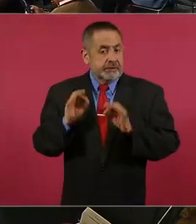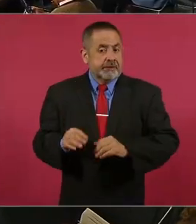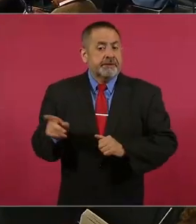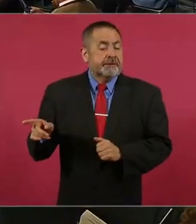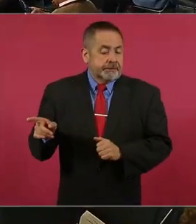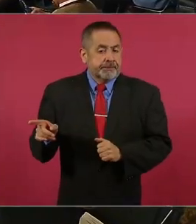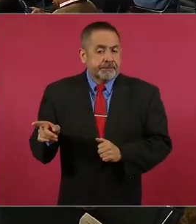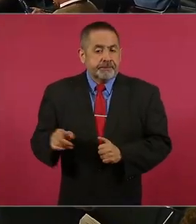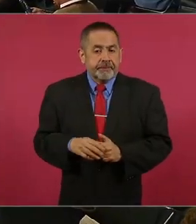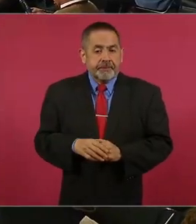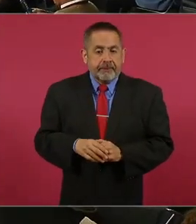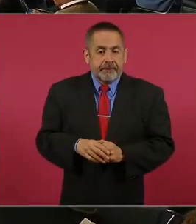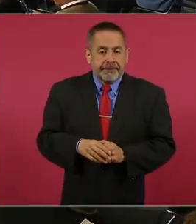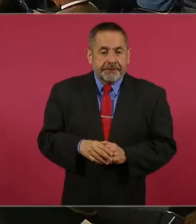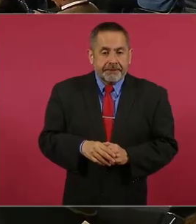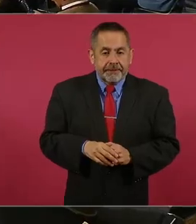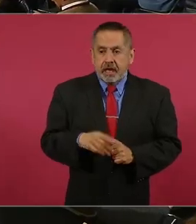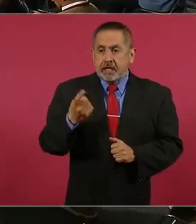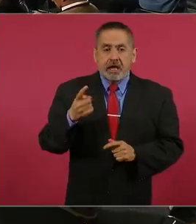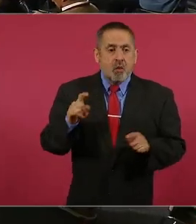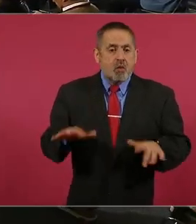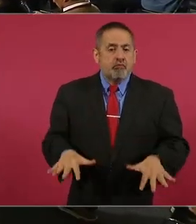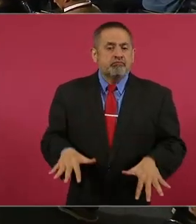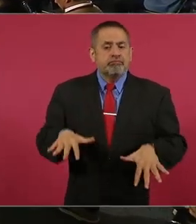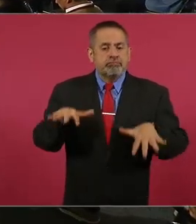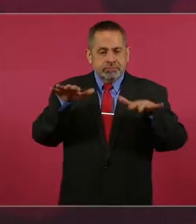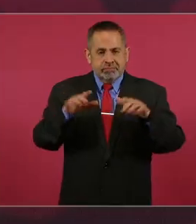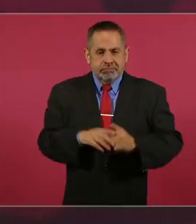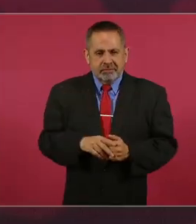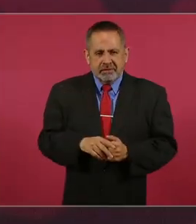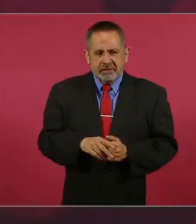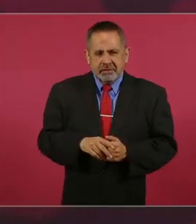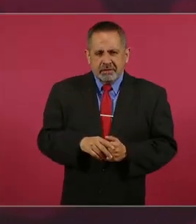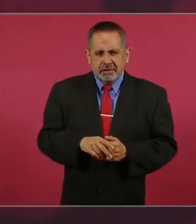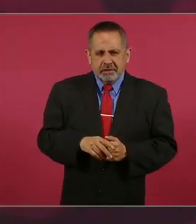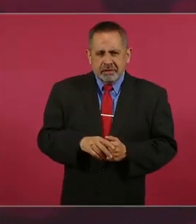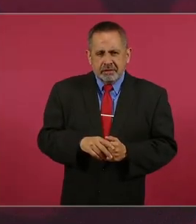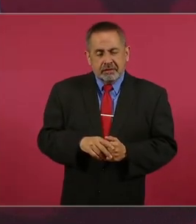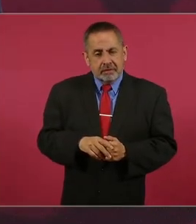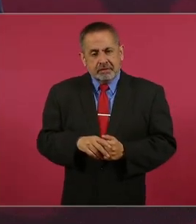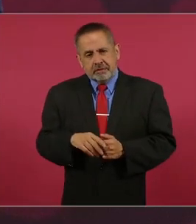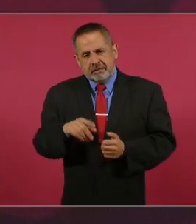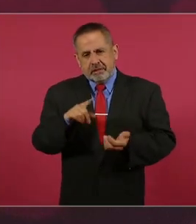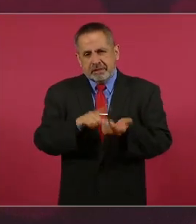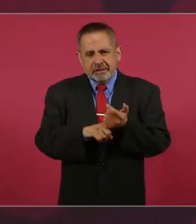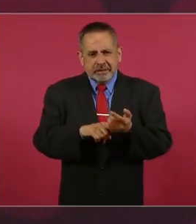eufemísticamente, no se habla de inundaciones, sino de encharcamientos, nada más que